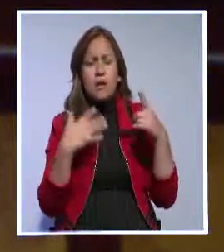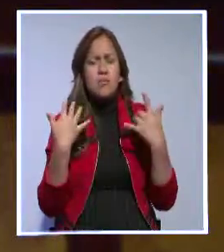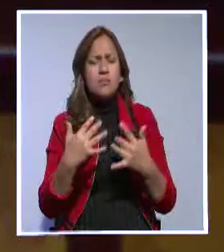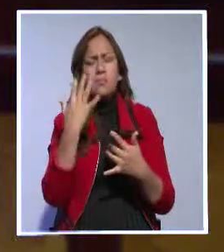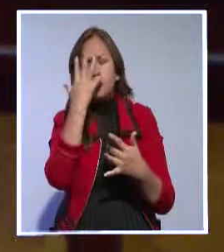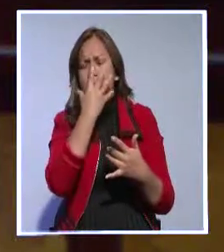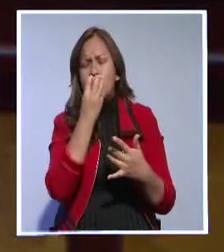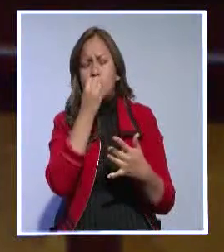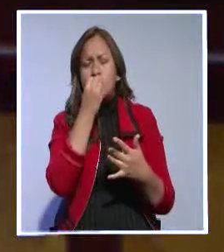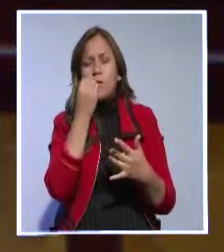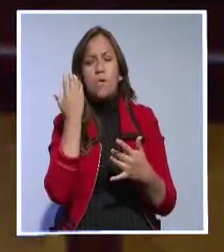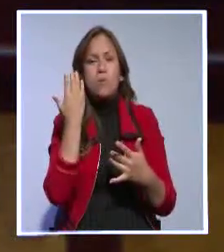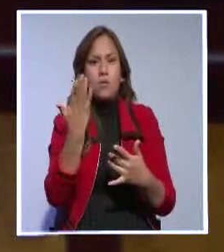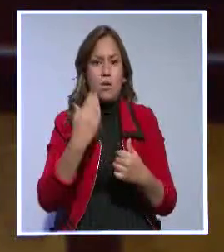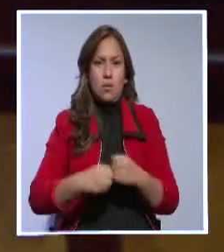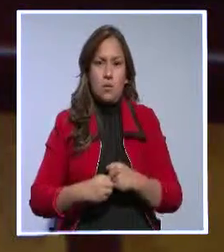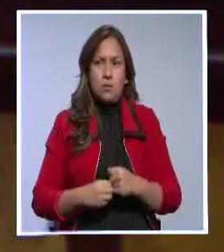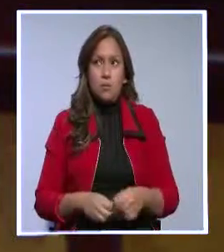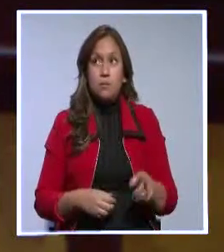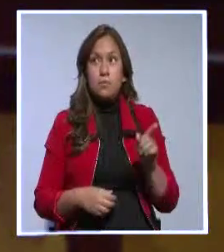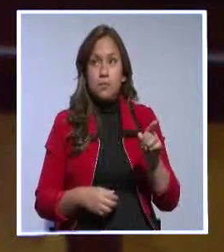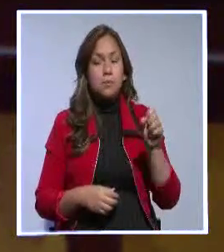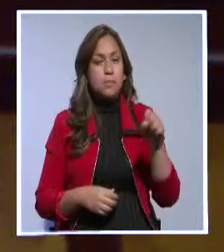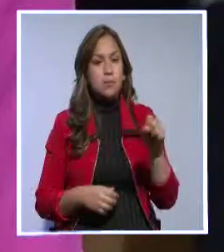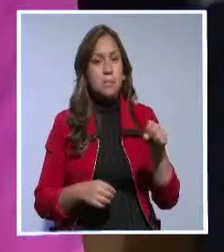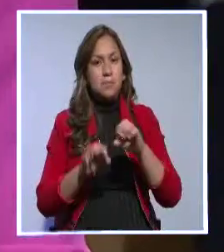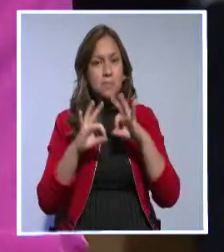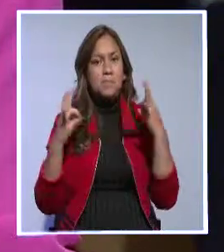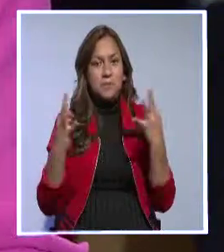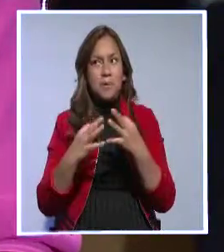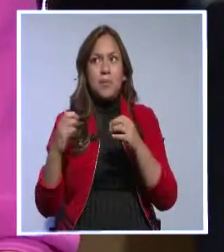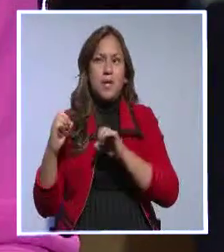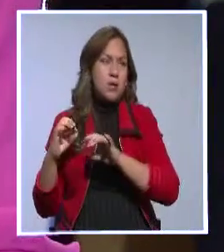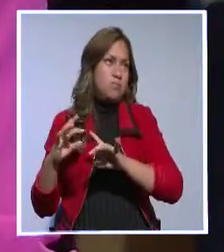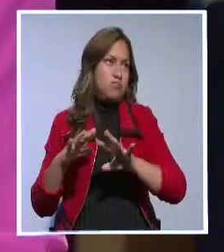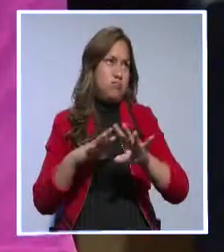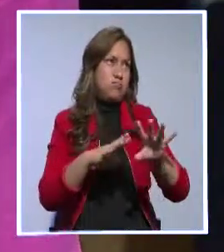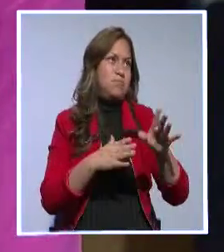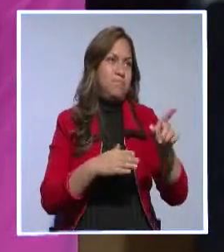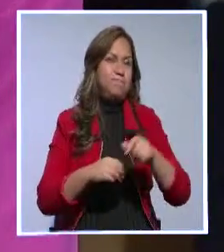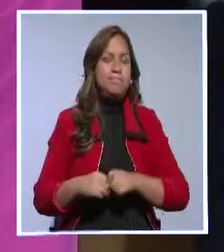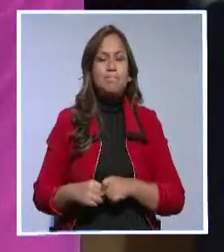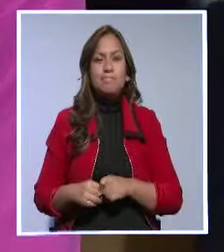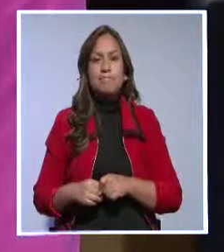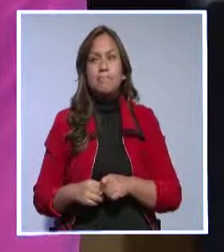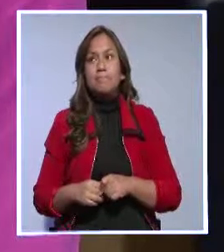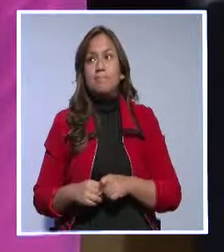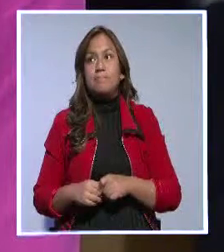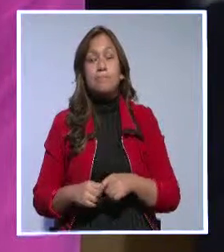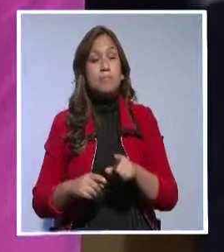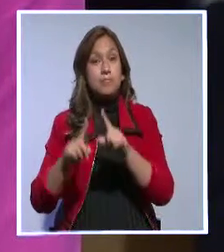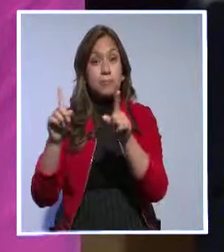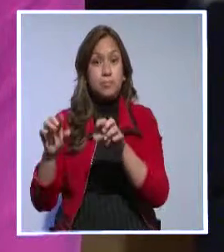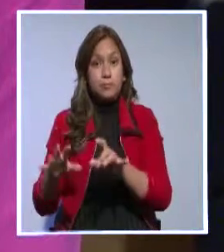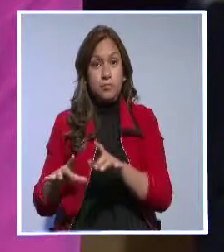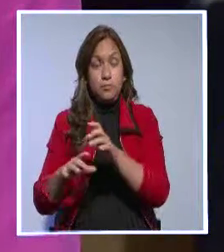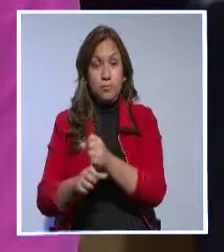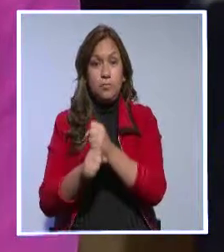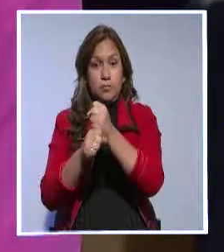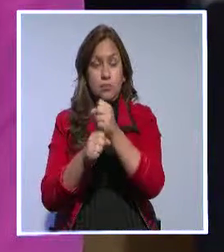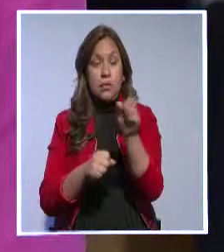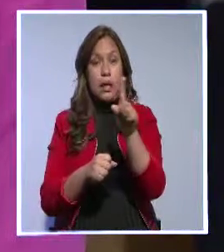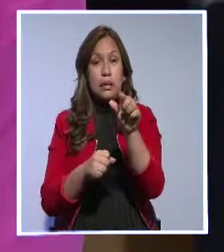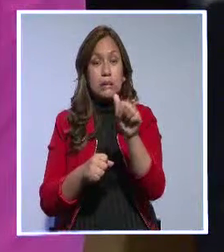lugares escondidos que tienen la ciudad para disfrutar en familia si a eso hay que seguir apuntando también cristian el secretario del secretario de seguridad de juan